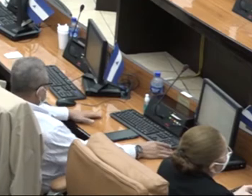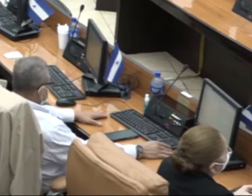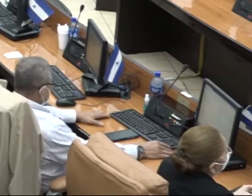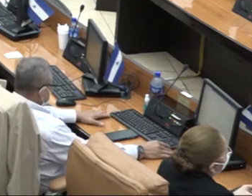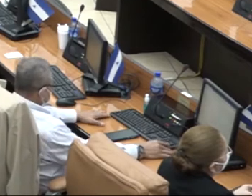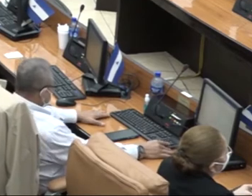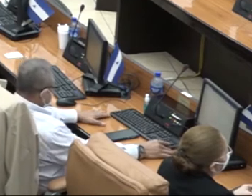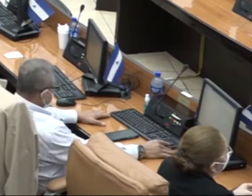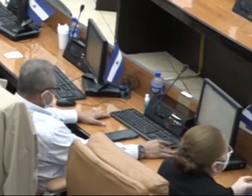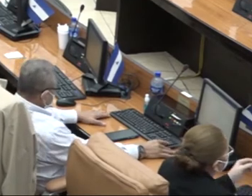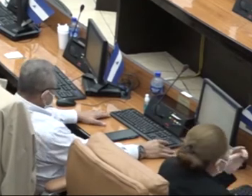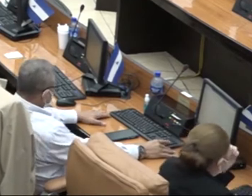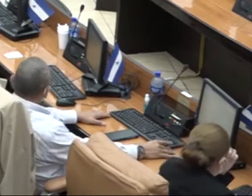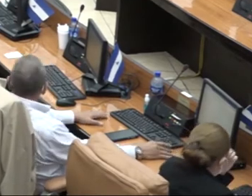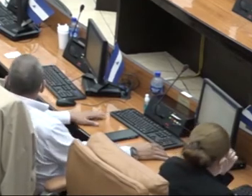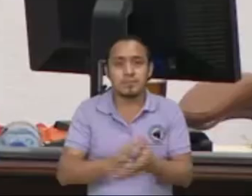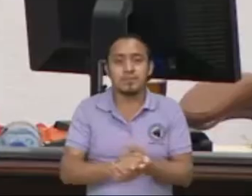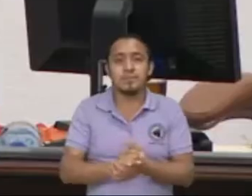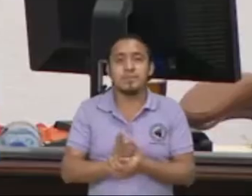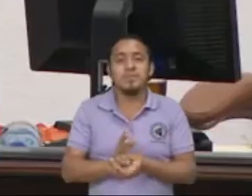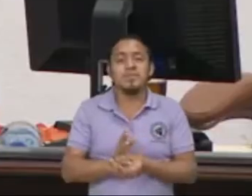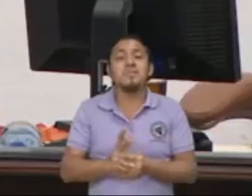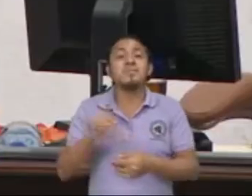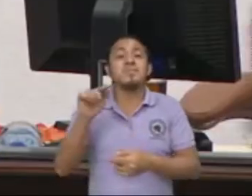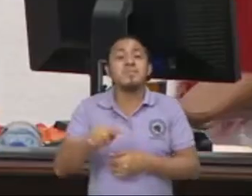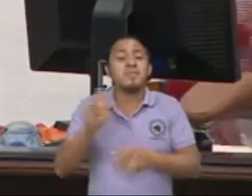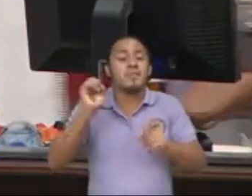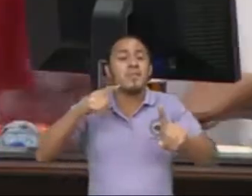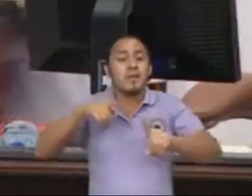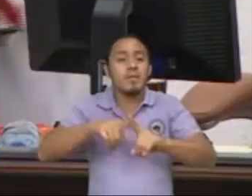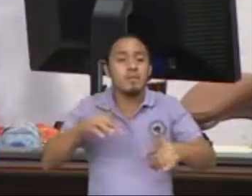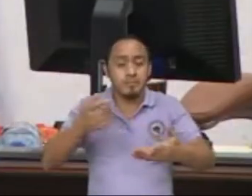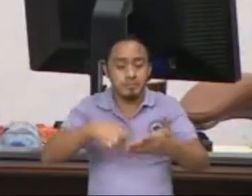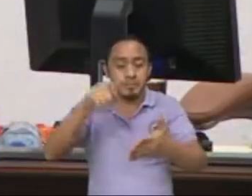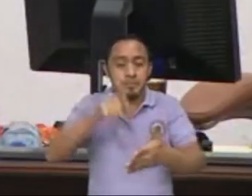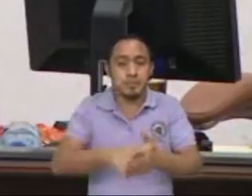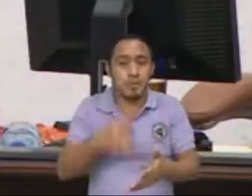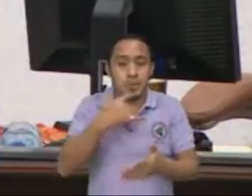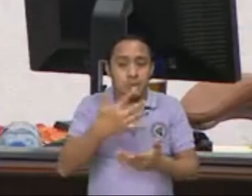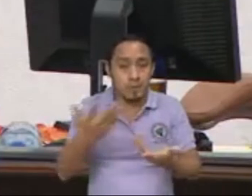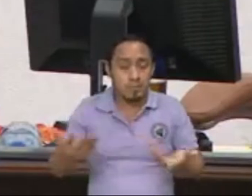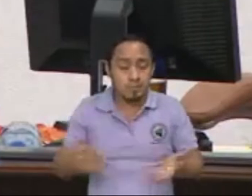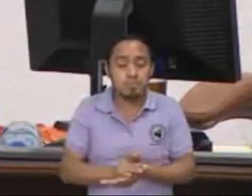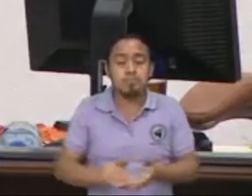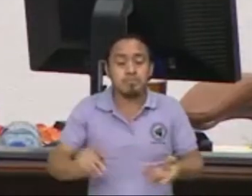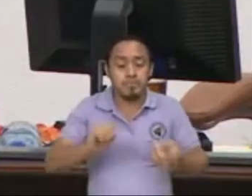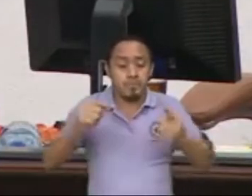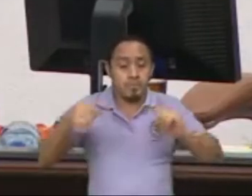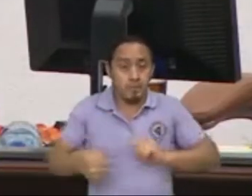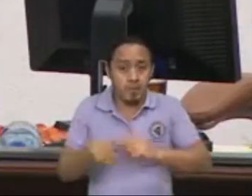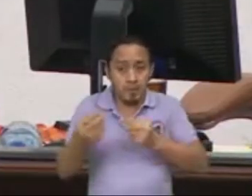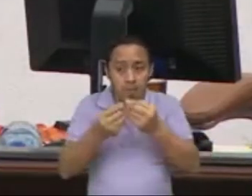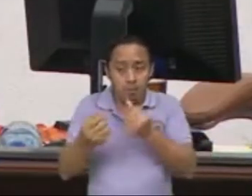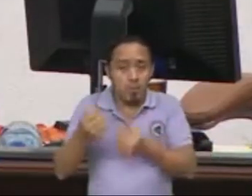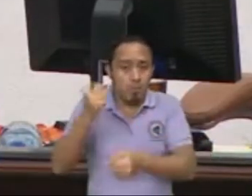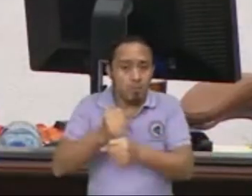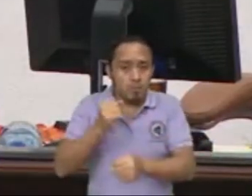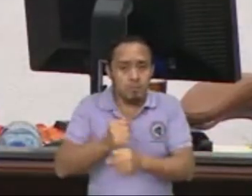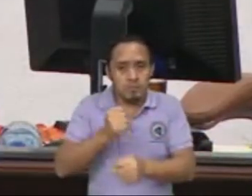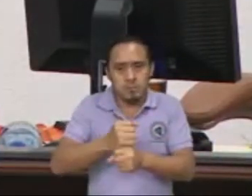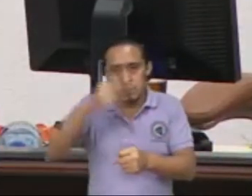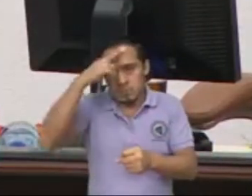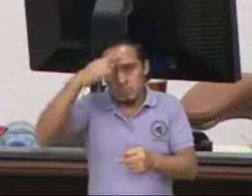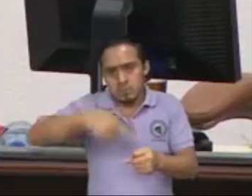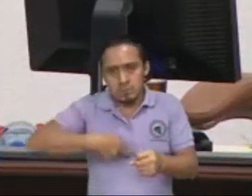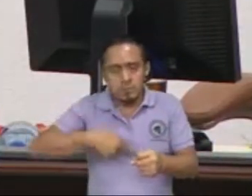de octubre de 1980. El motivo fundamental para su ratificación deriva de que la transferencia en ciertas funciones y obligaciones